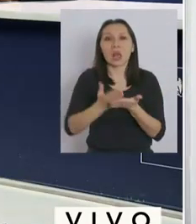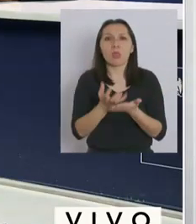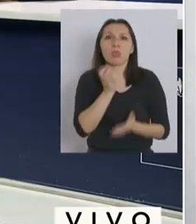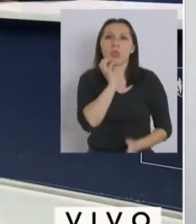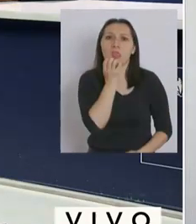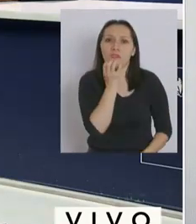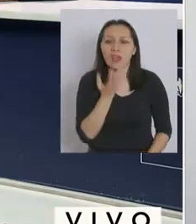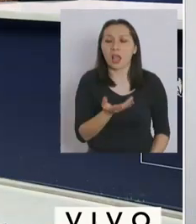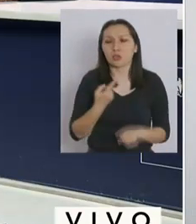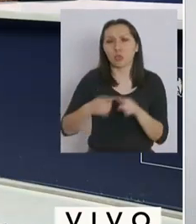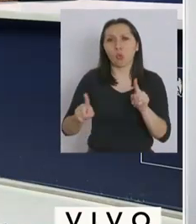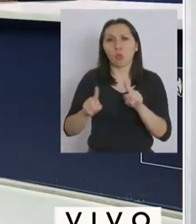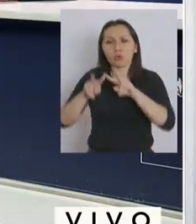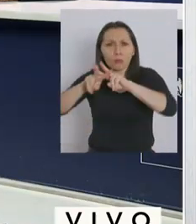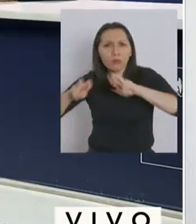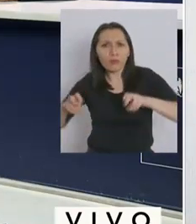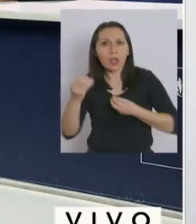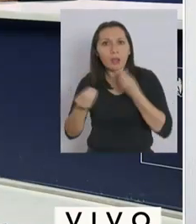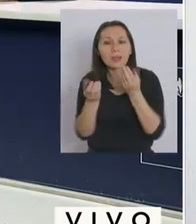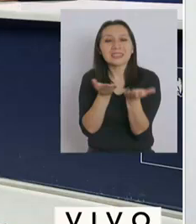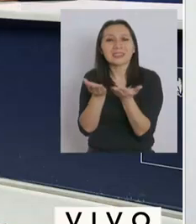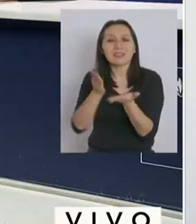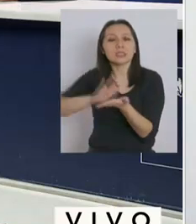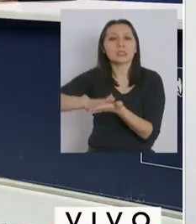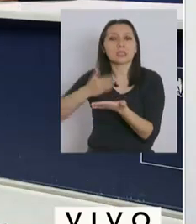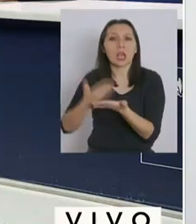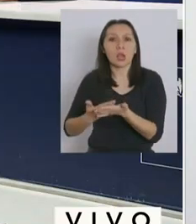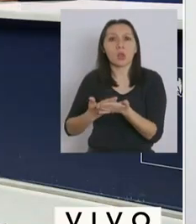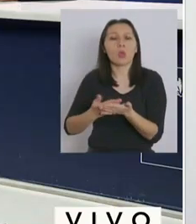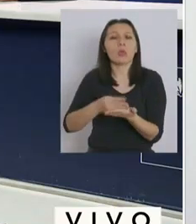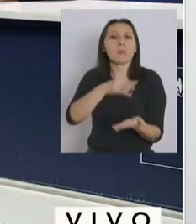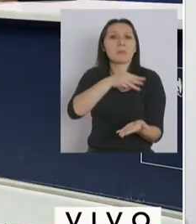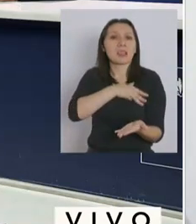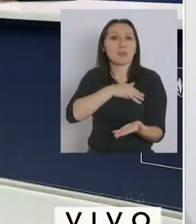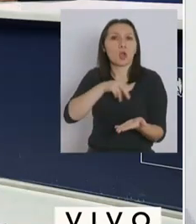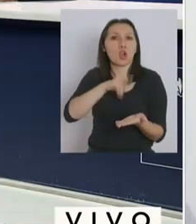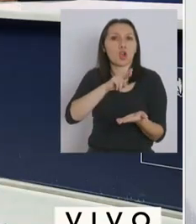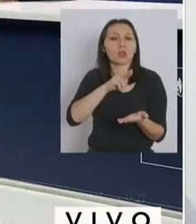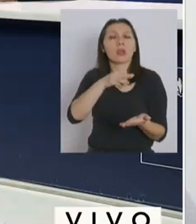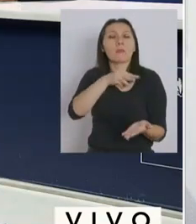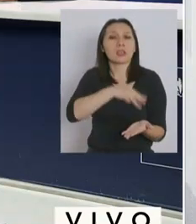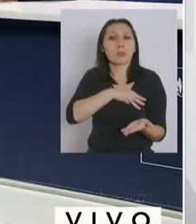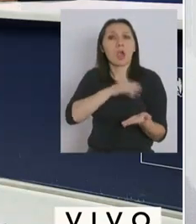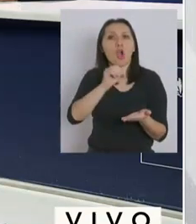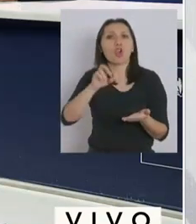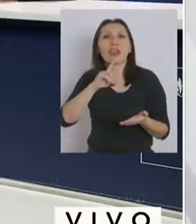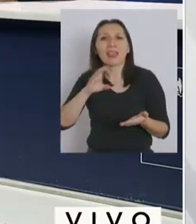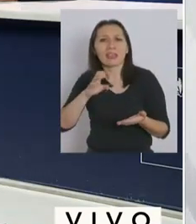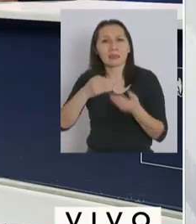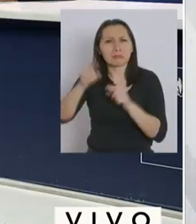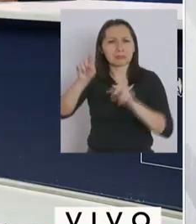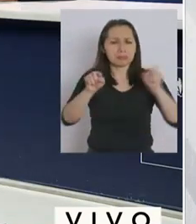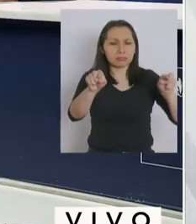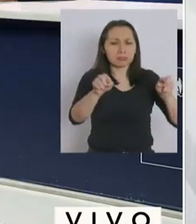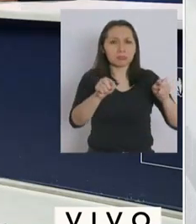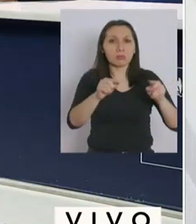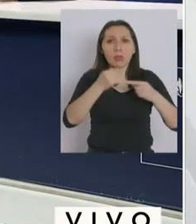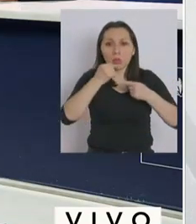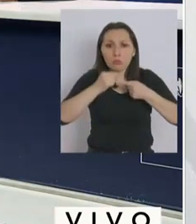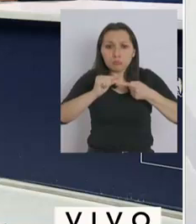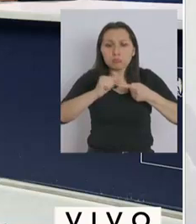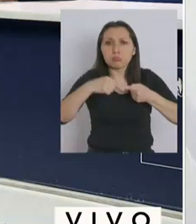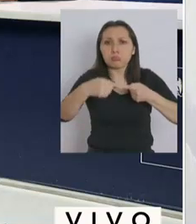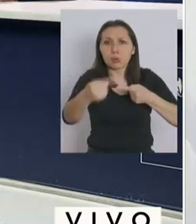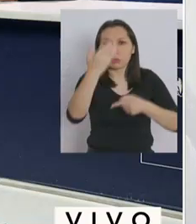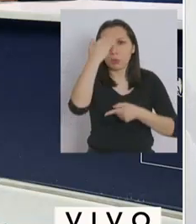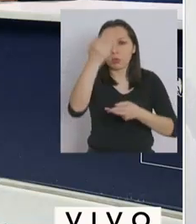Antofagasta y los otros que se abrieron también en el Servicio de Salud Metropolitano Norte y Metropolitano Oriente. De hecho, señalaron que en los próximos días